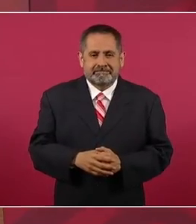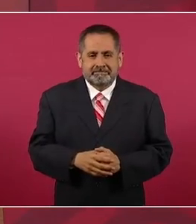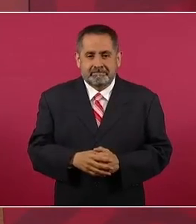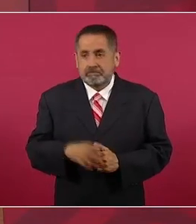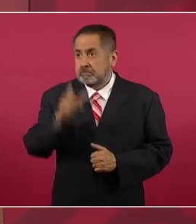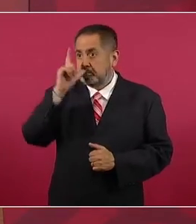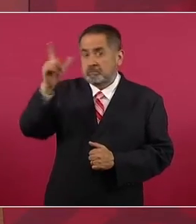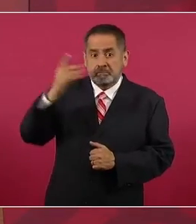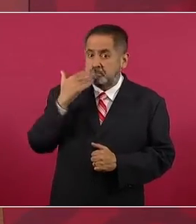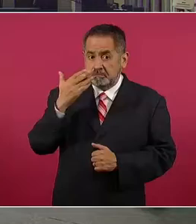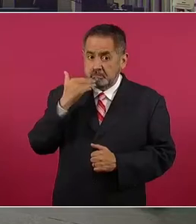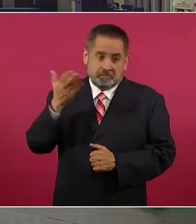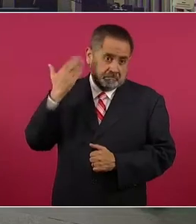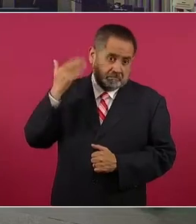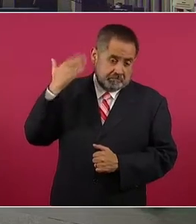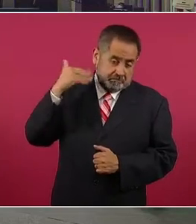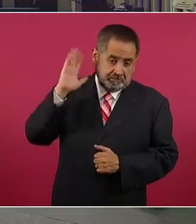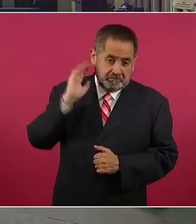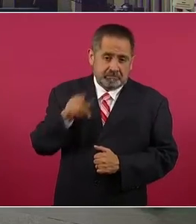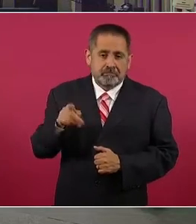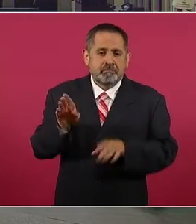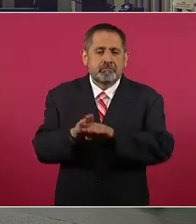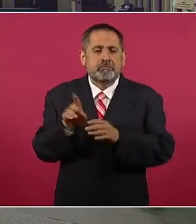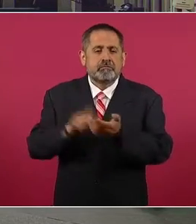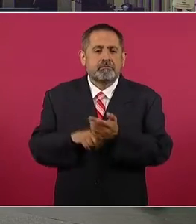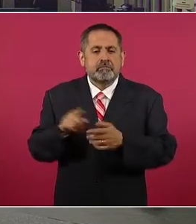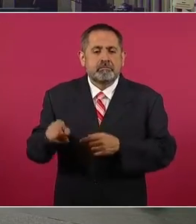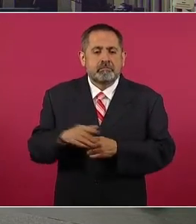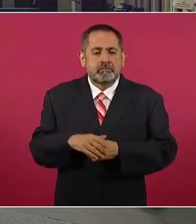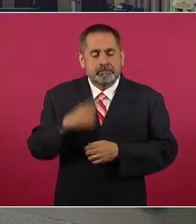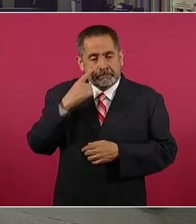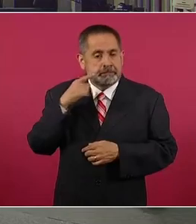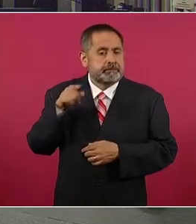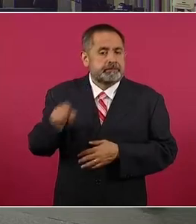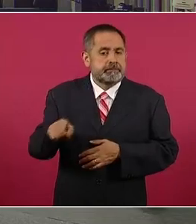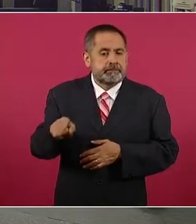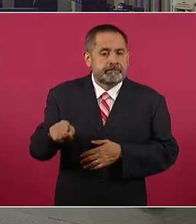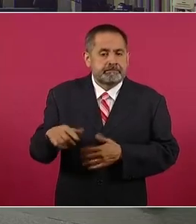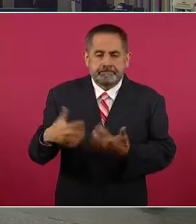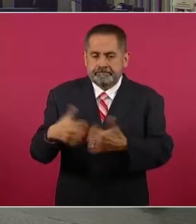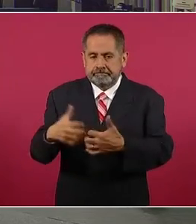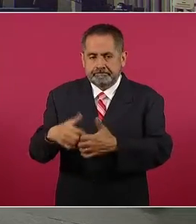Antes de eso, era una planta